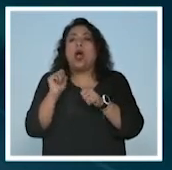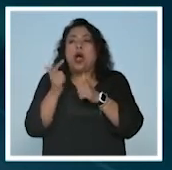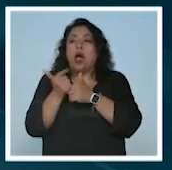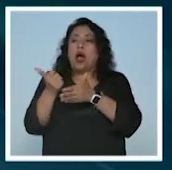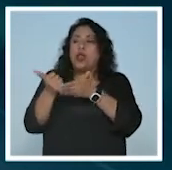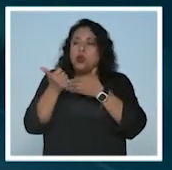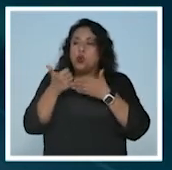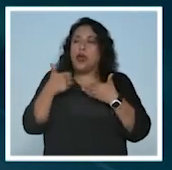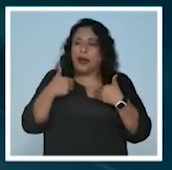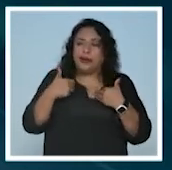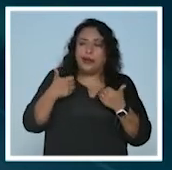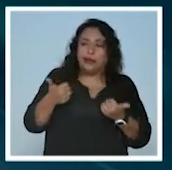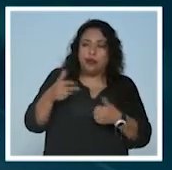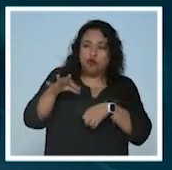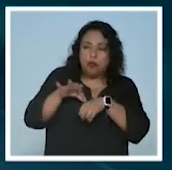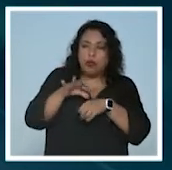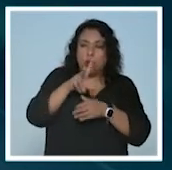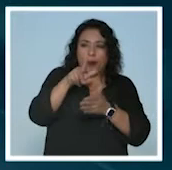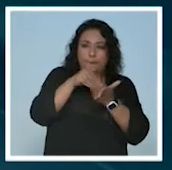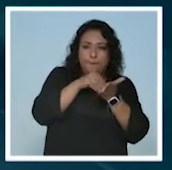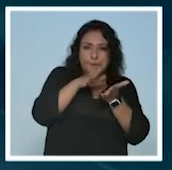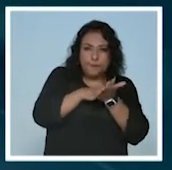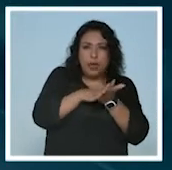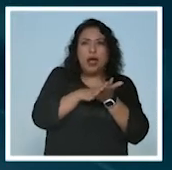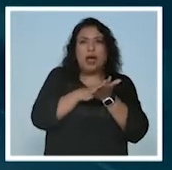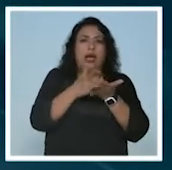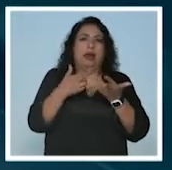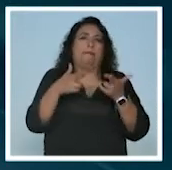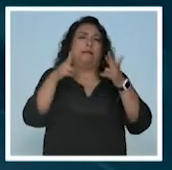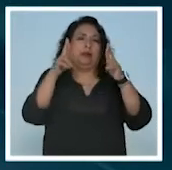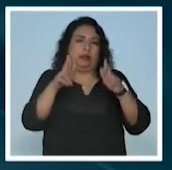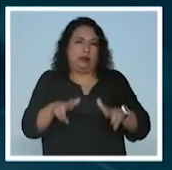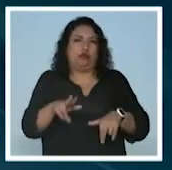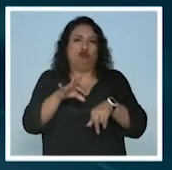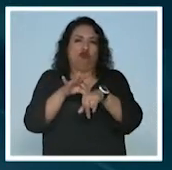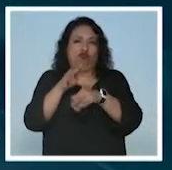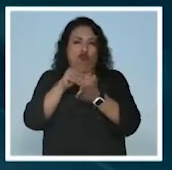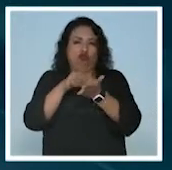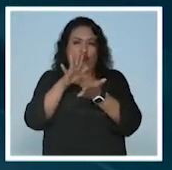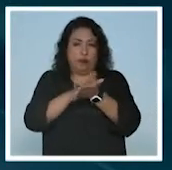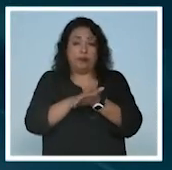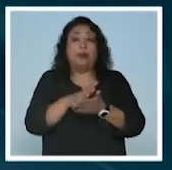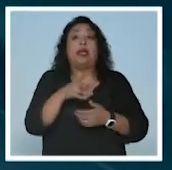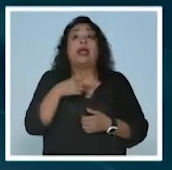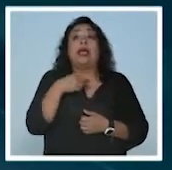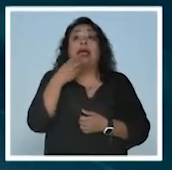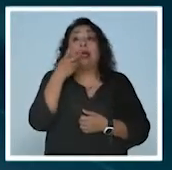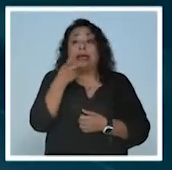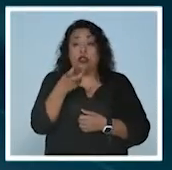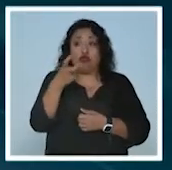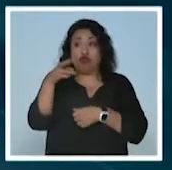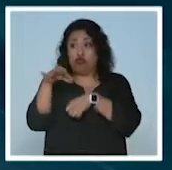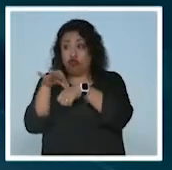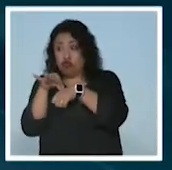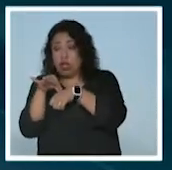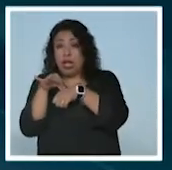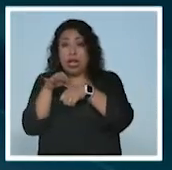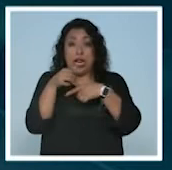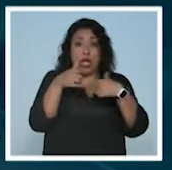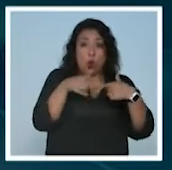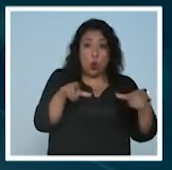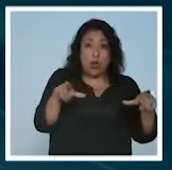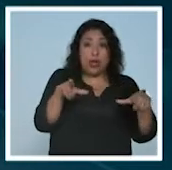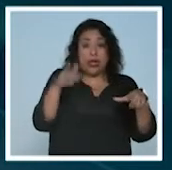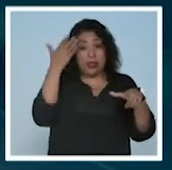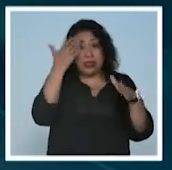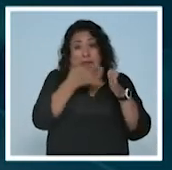una interpretación de la realidad, es una representación de la realidad. Y cuando entre la realidad y el lenguaje ha pasado